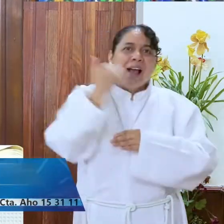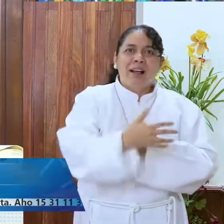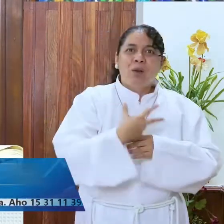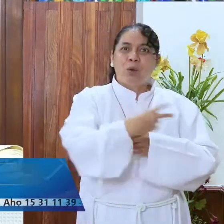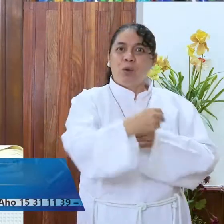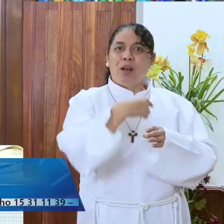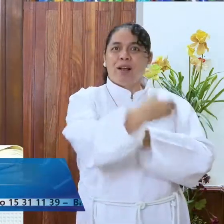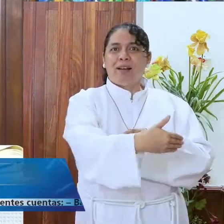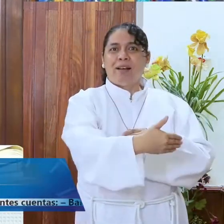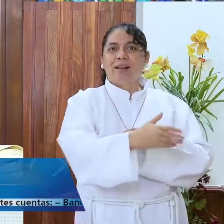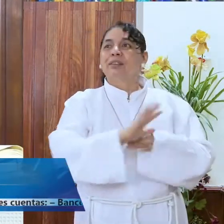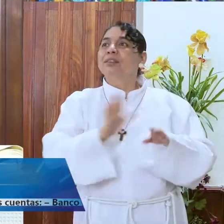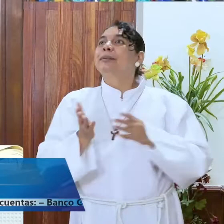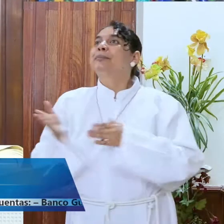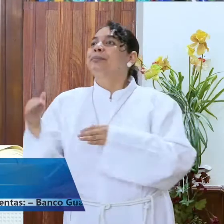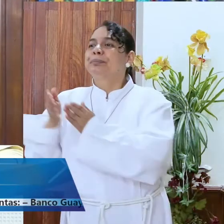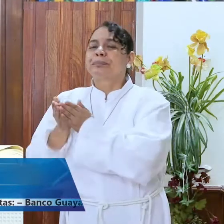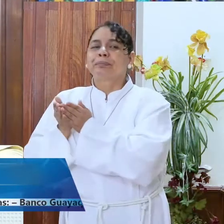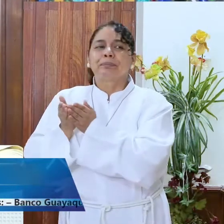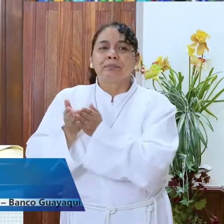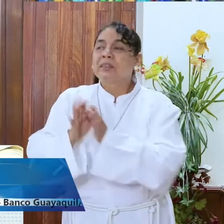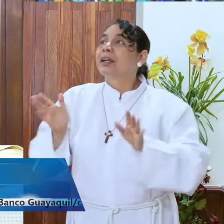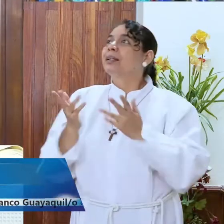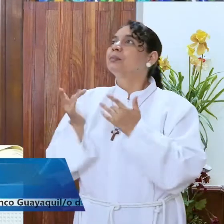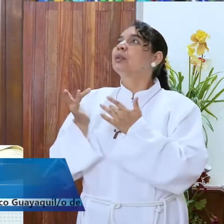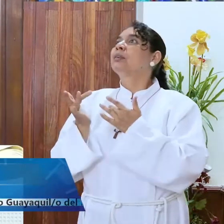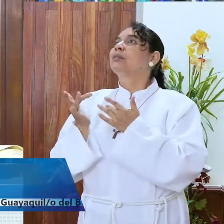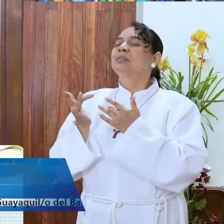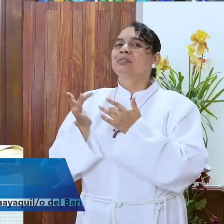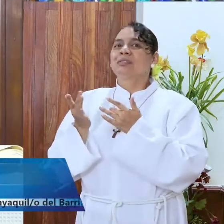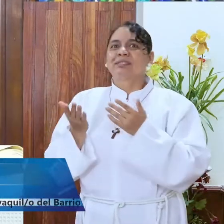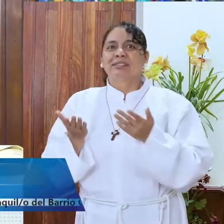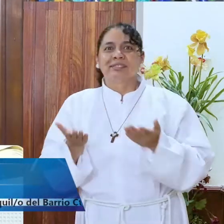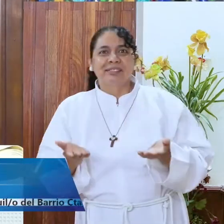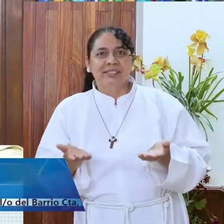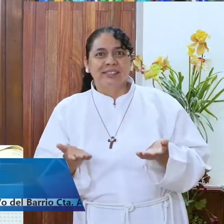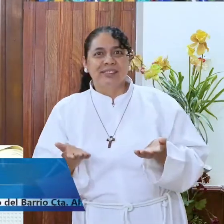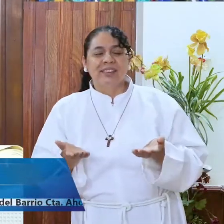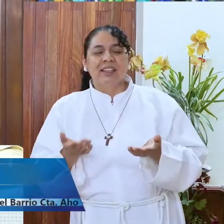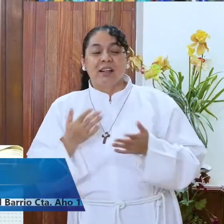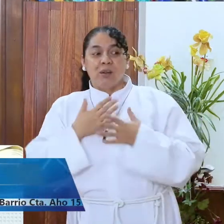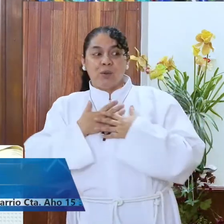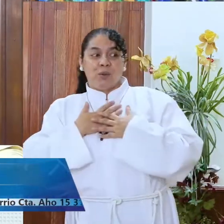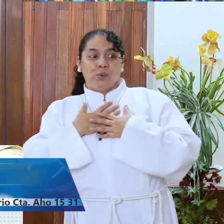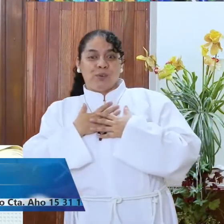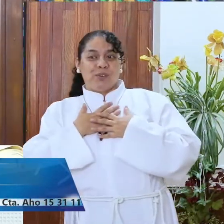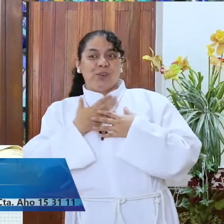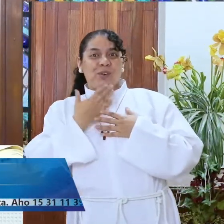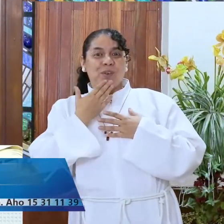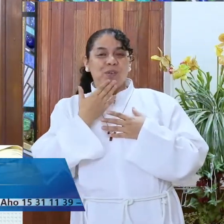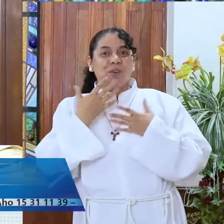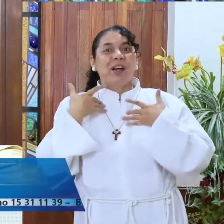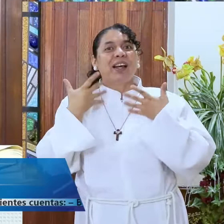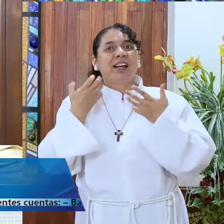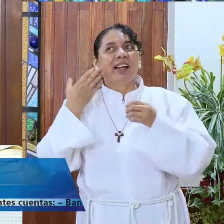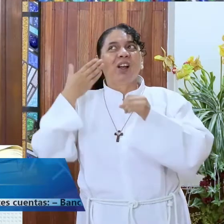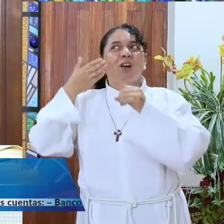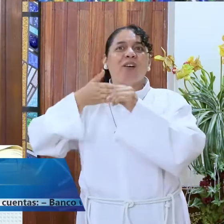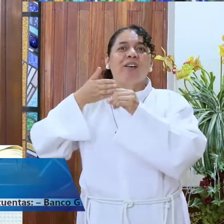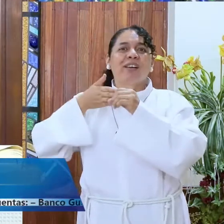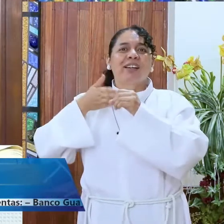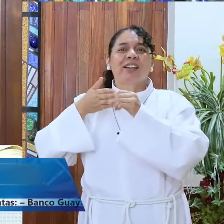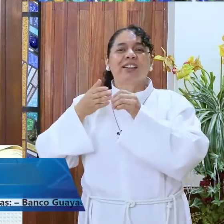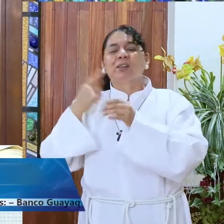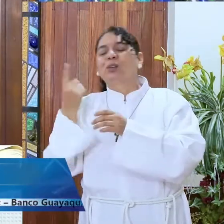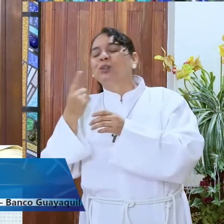llegan y estaban esperándolos ahí prácticamente le frustran su propósito de